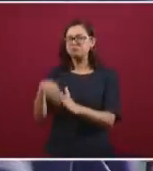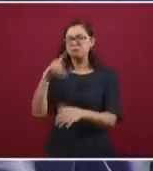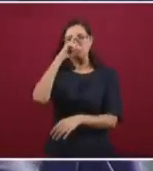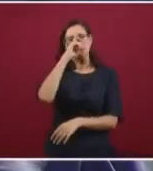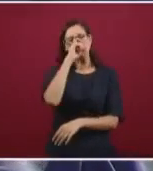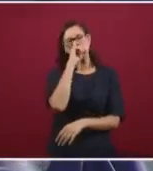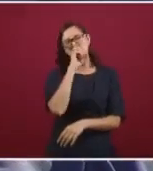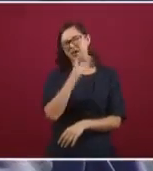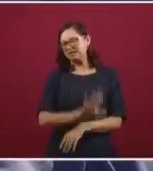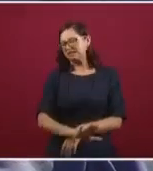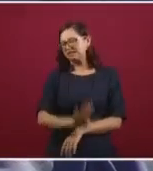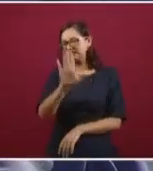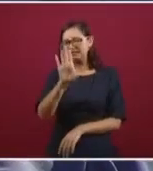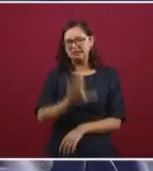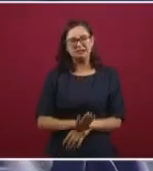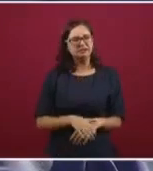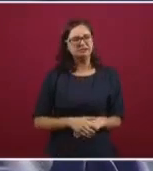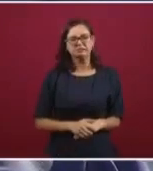pudrió.